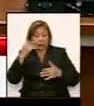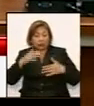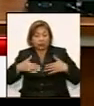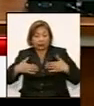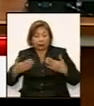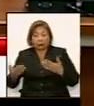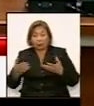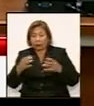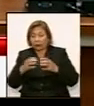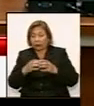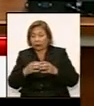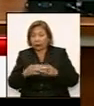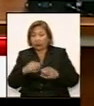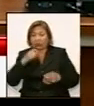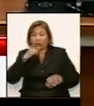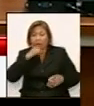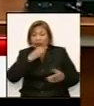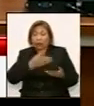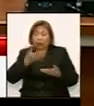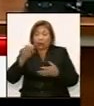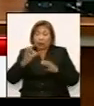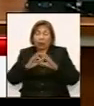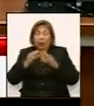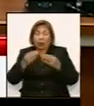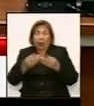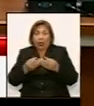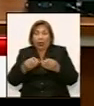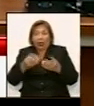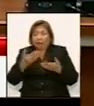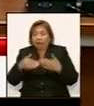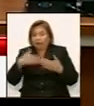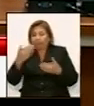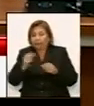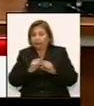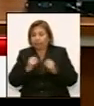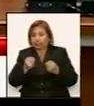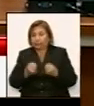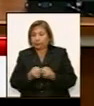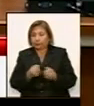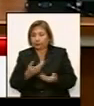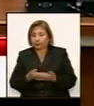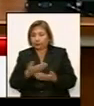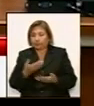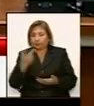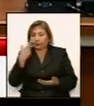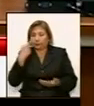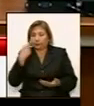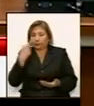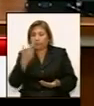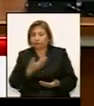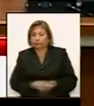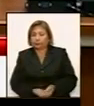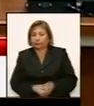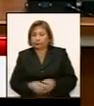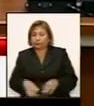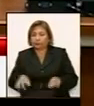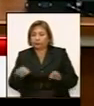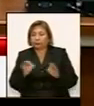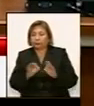llevar a la Comisión de la Mujer y Familia a la siguiente sesión, para que también puedan conocer este